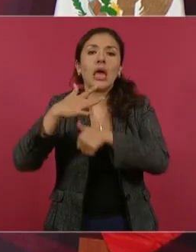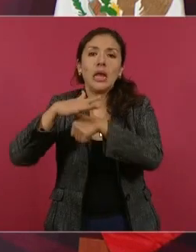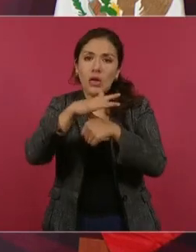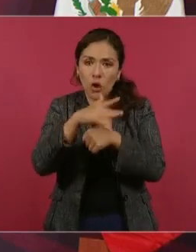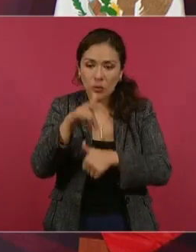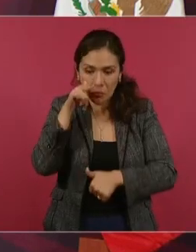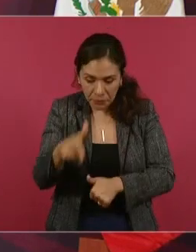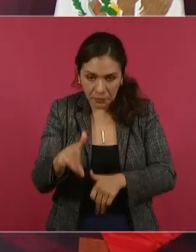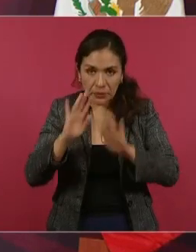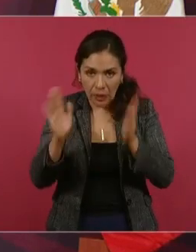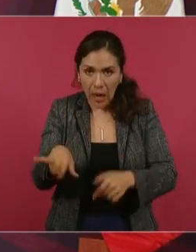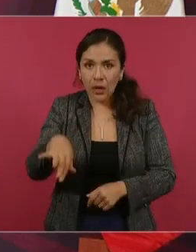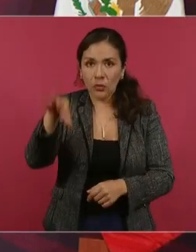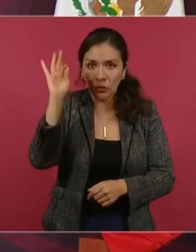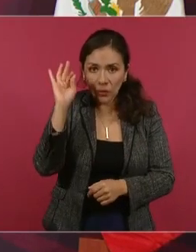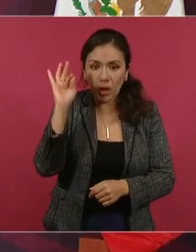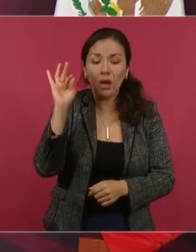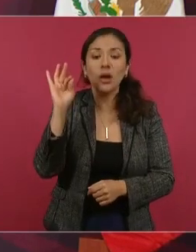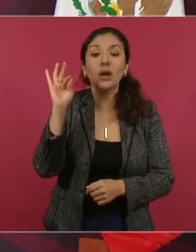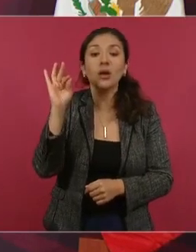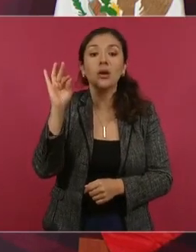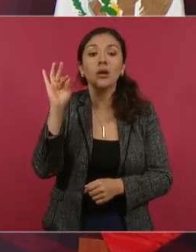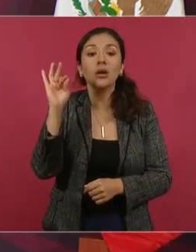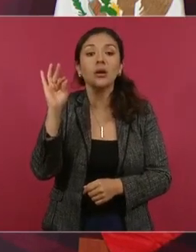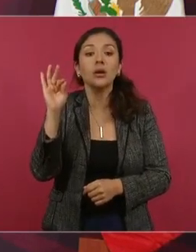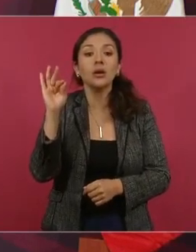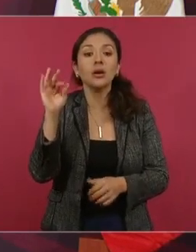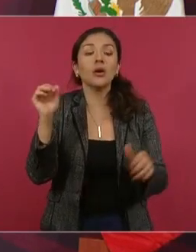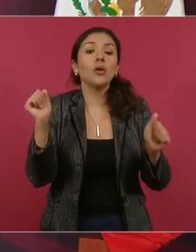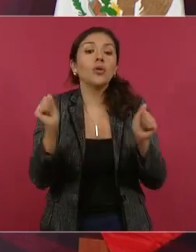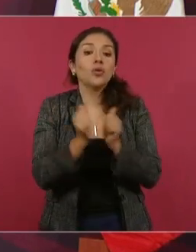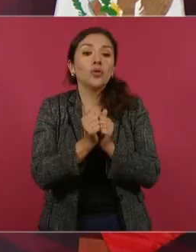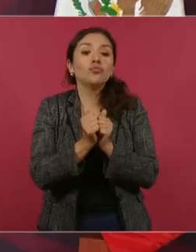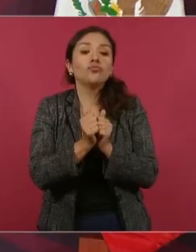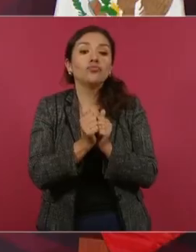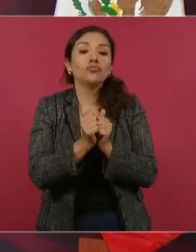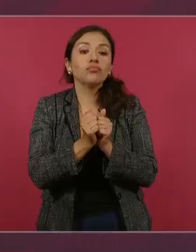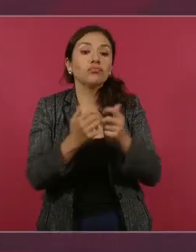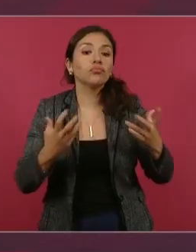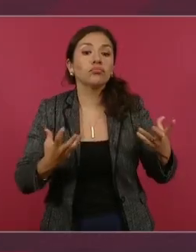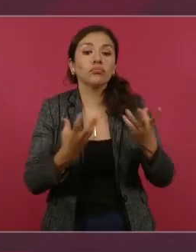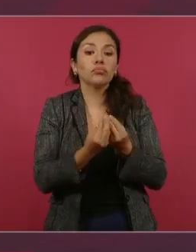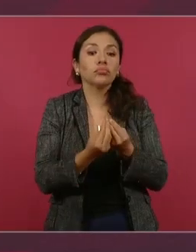helicóptero, y participaron pues